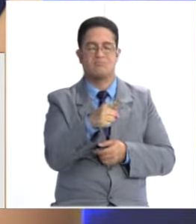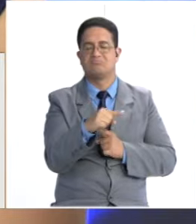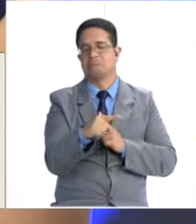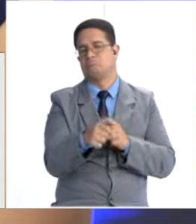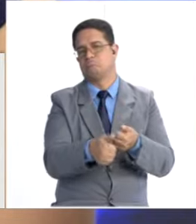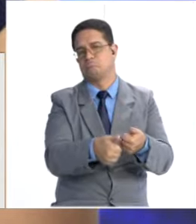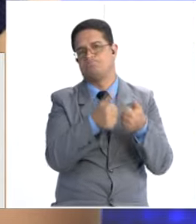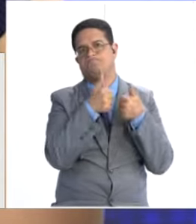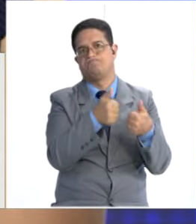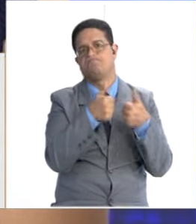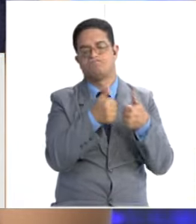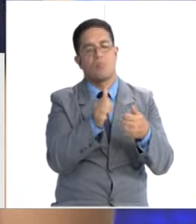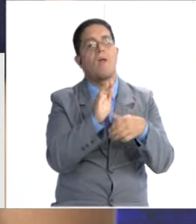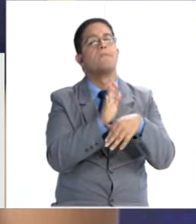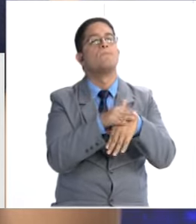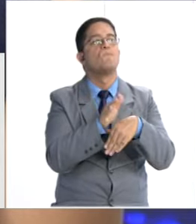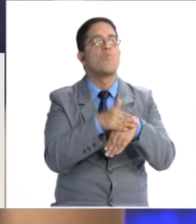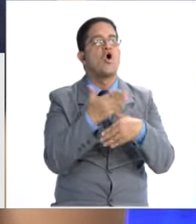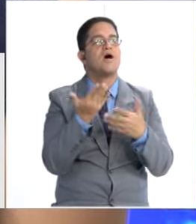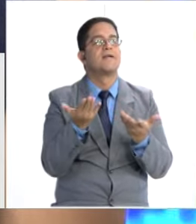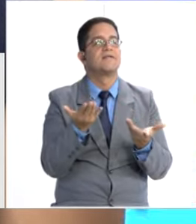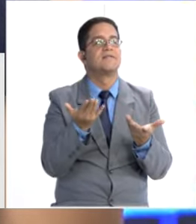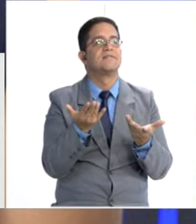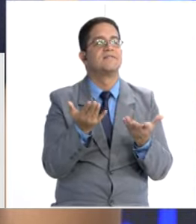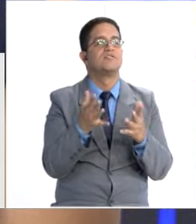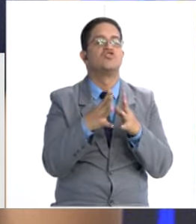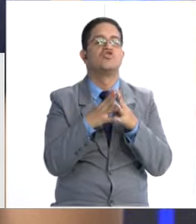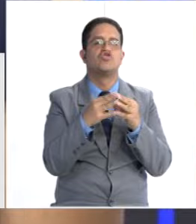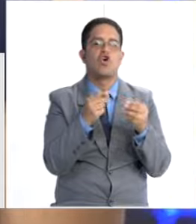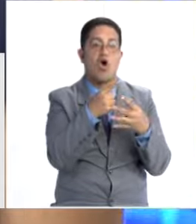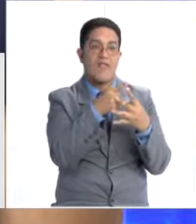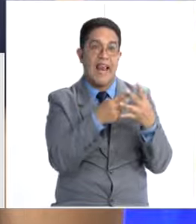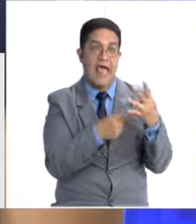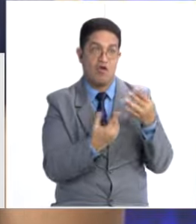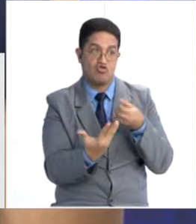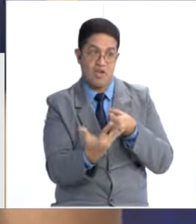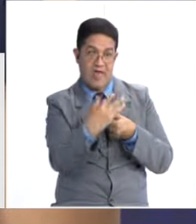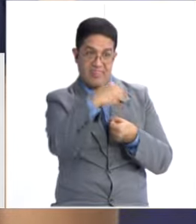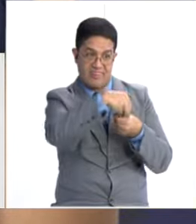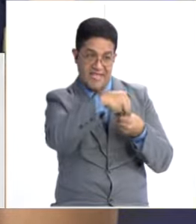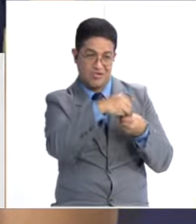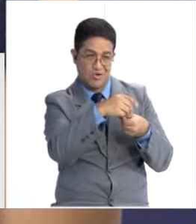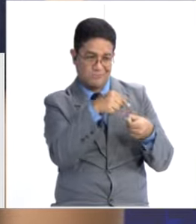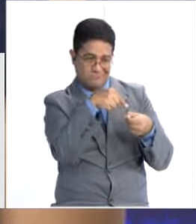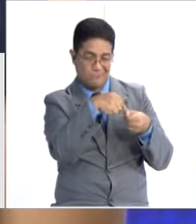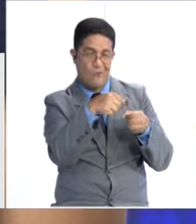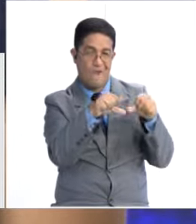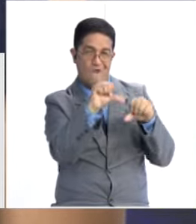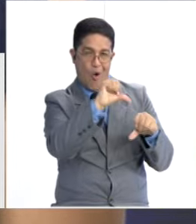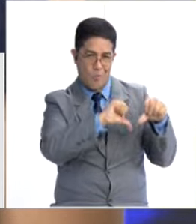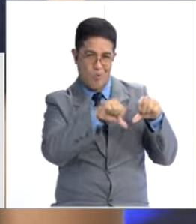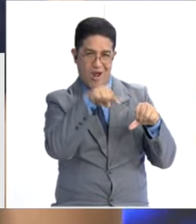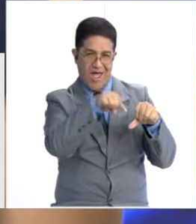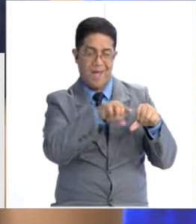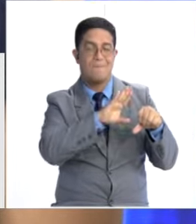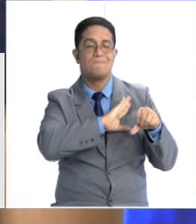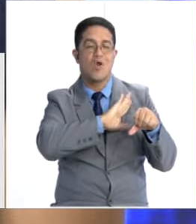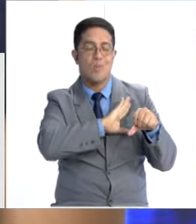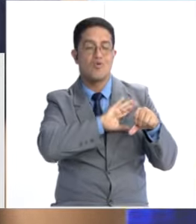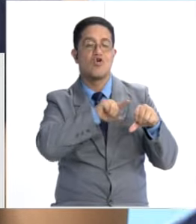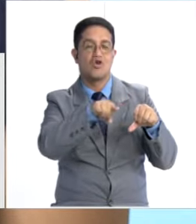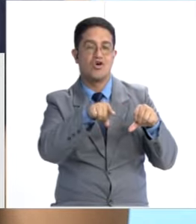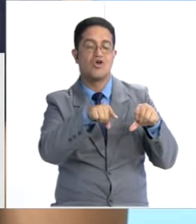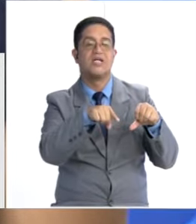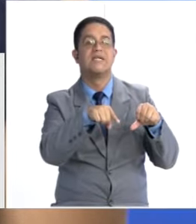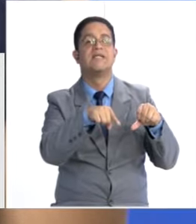¿sabes? Porque todos los principios activos que están inmersos en la fórmula y que forman parte de la fórmula, pues realmente ellos